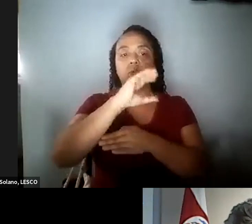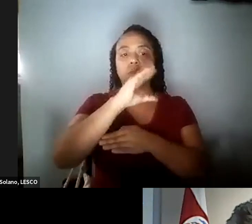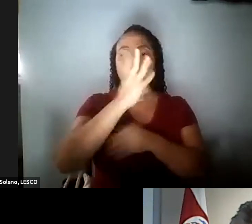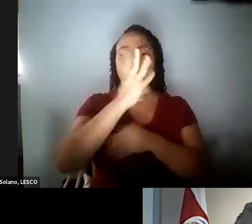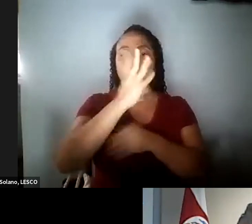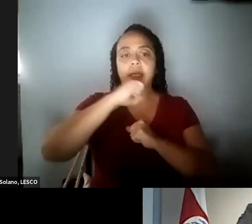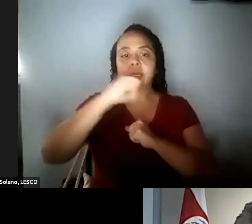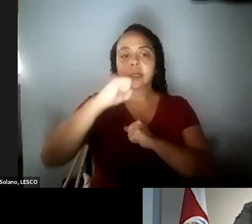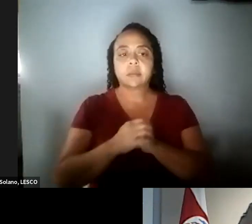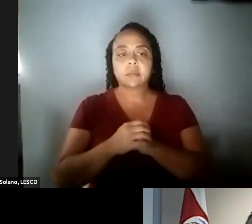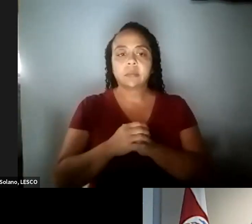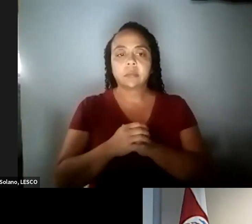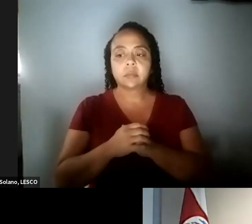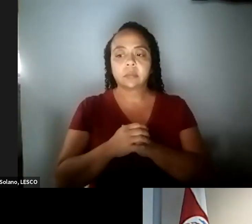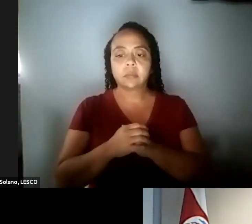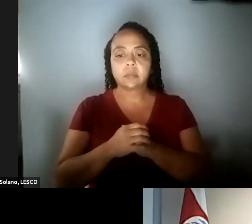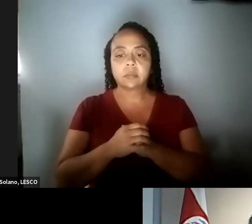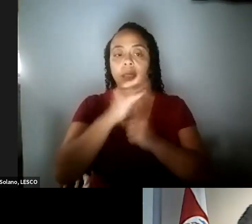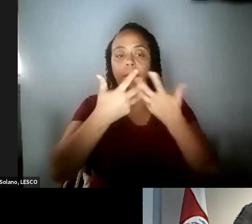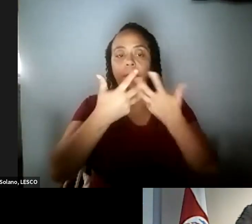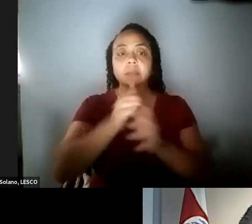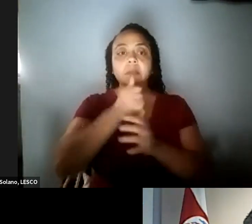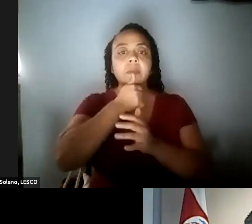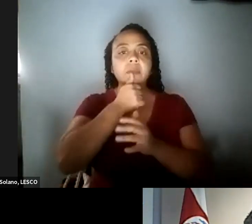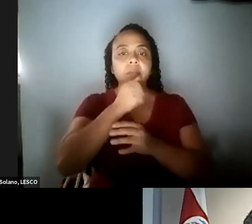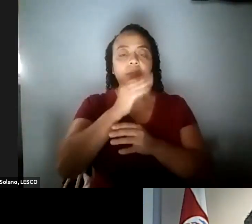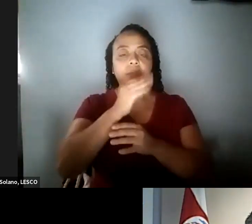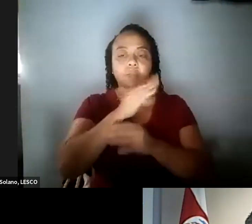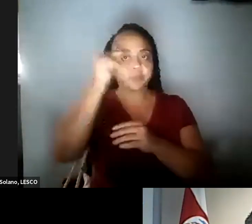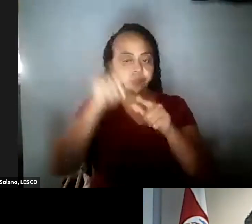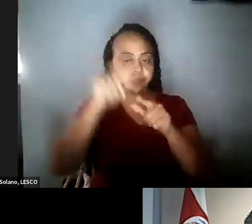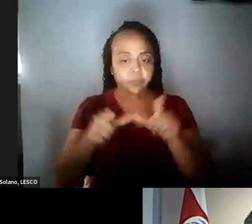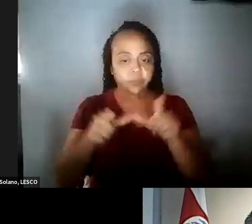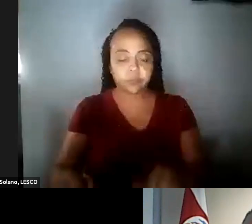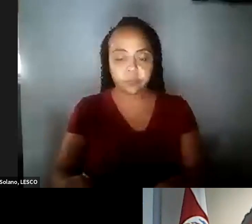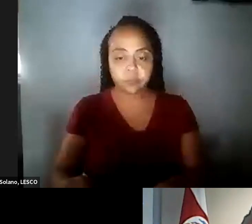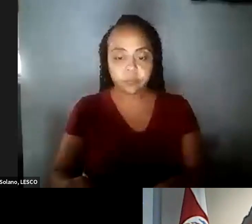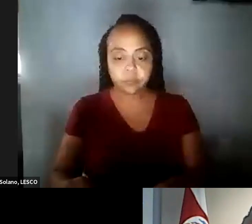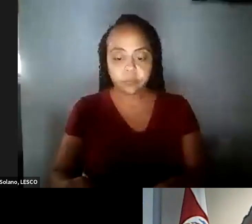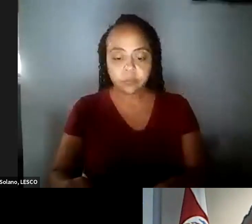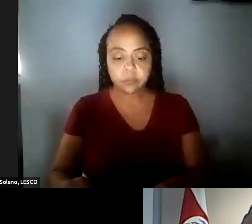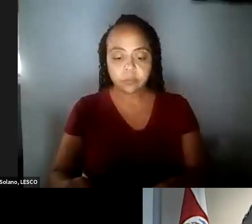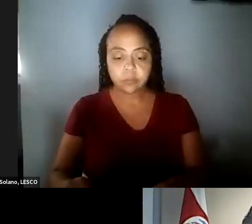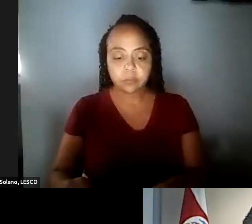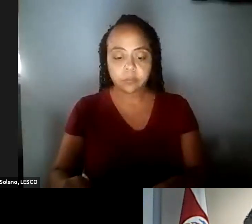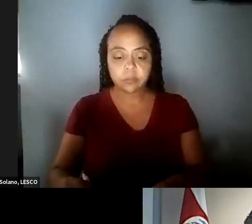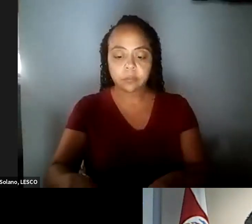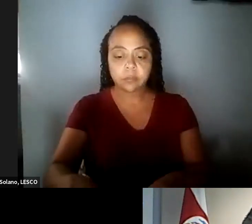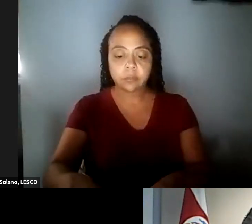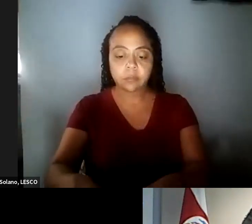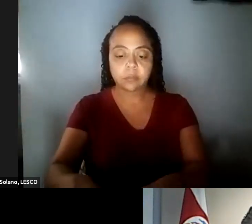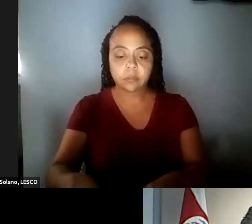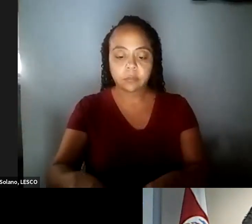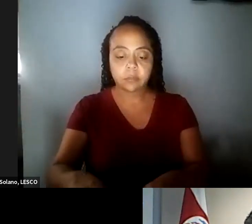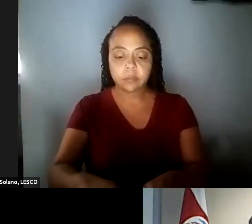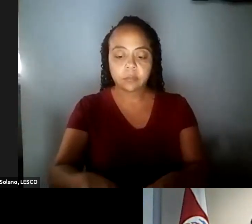gobiernos y las empresas privadas y los gobiernos locales y por último yo quisiera referirme algo que dijo nahuel